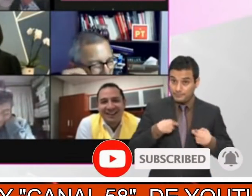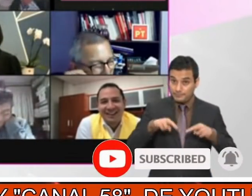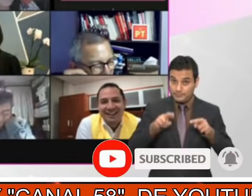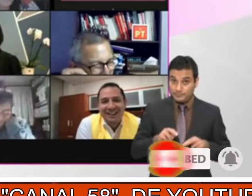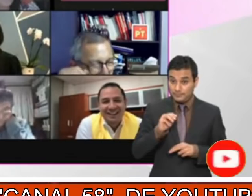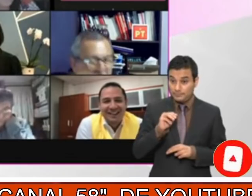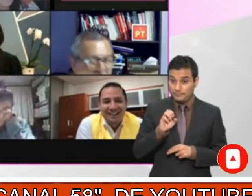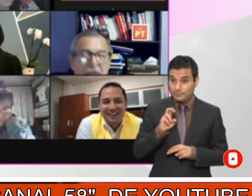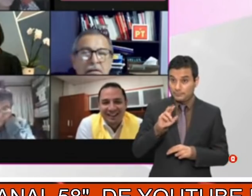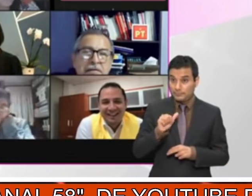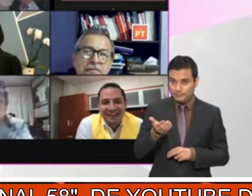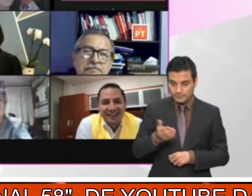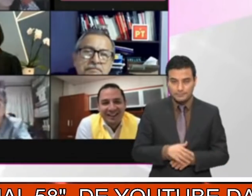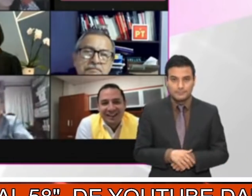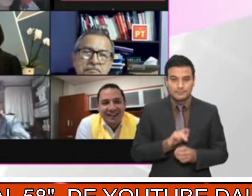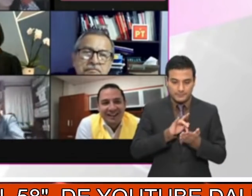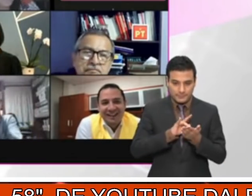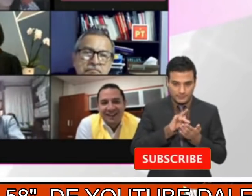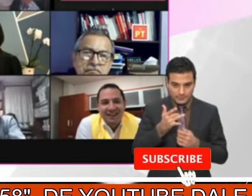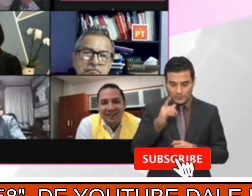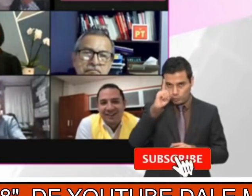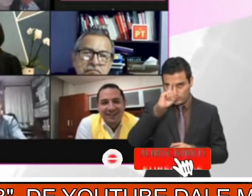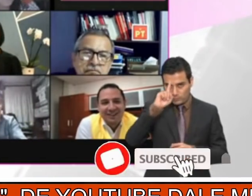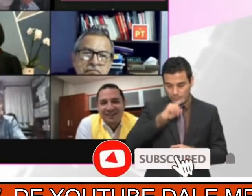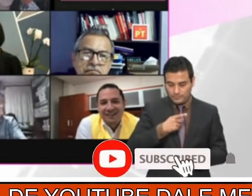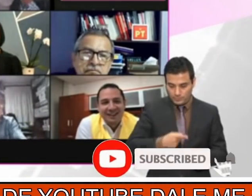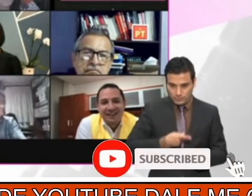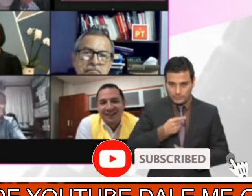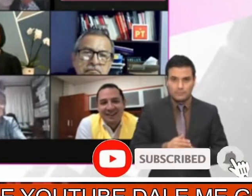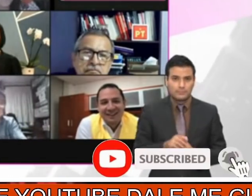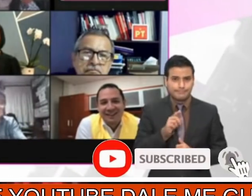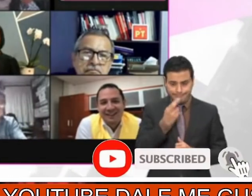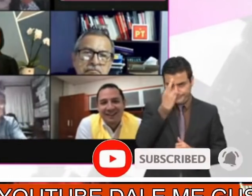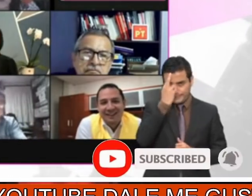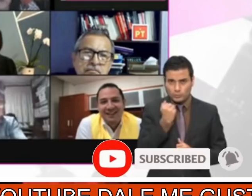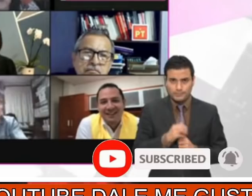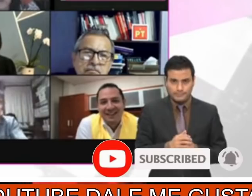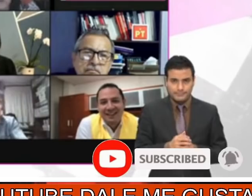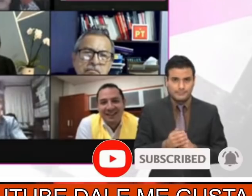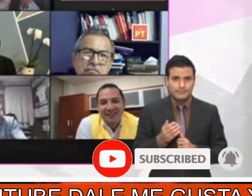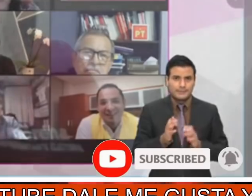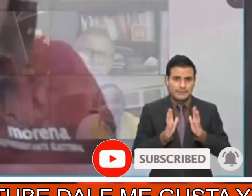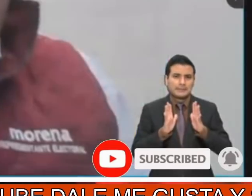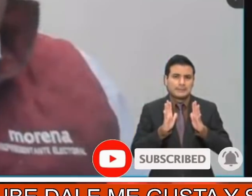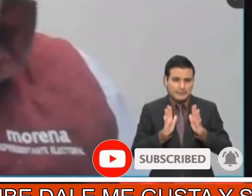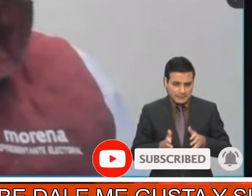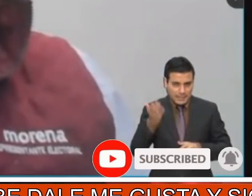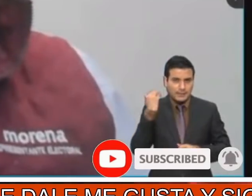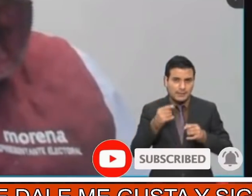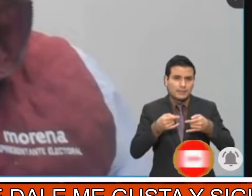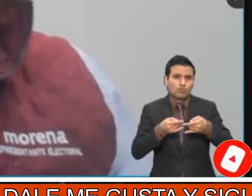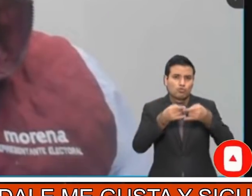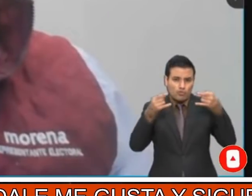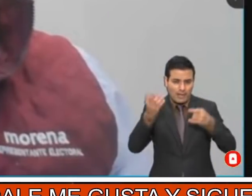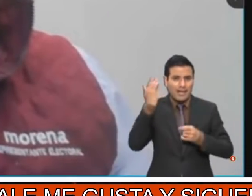Morena. Gracias, señor consejero, por la pregunta. Tiene usted razón. Evidentemente ya tenemos un precedente que se invocó desde